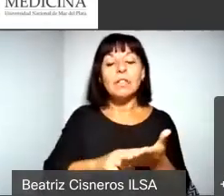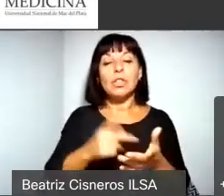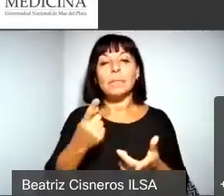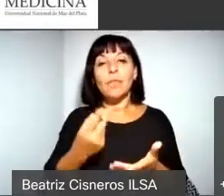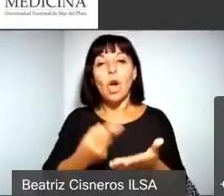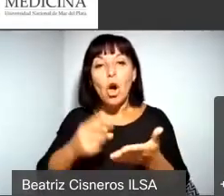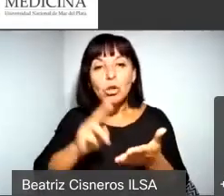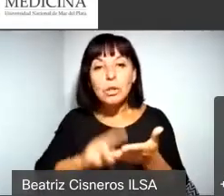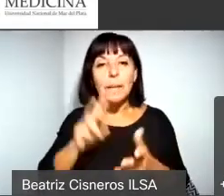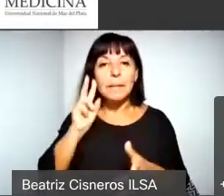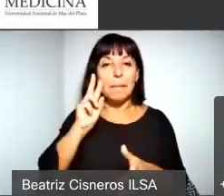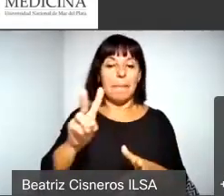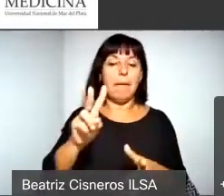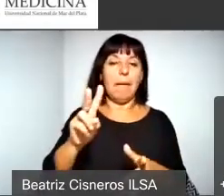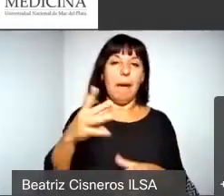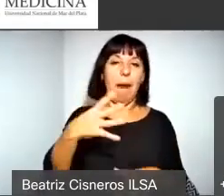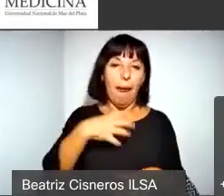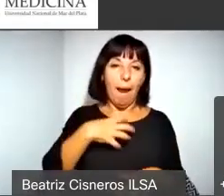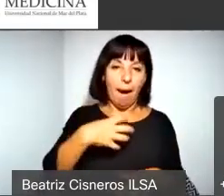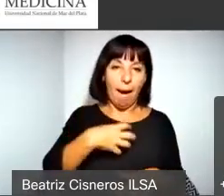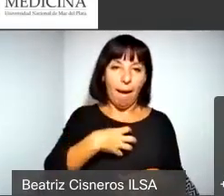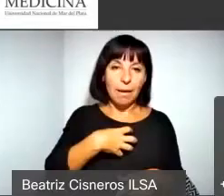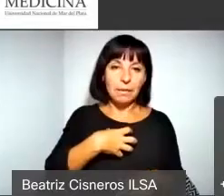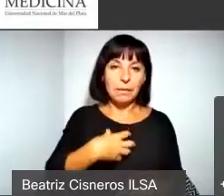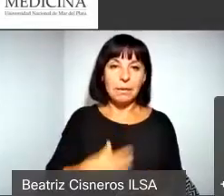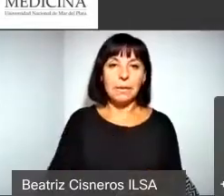volver a escuchar la clase, ¿sí?